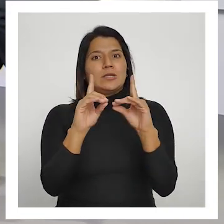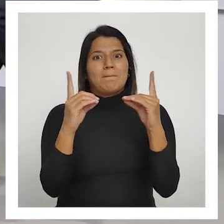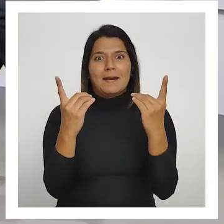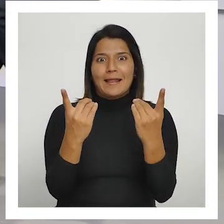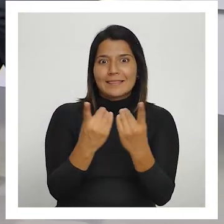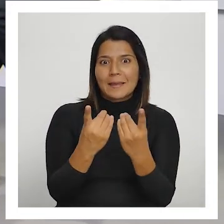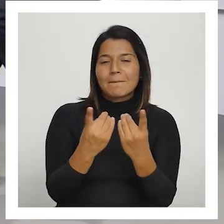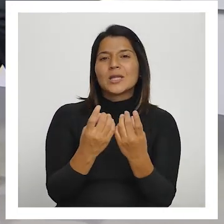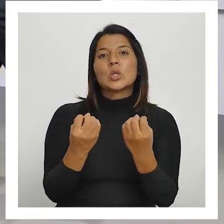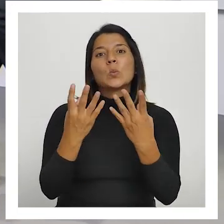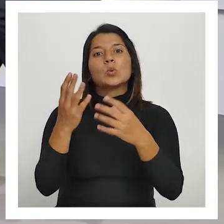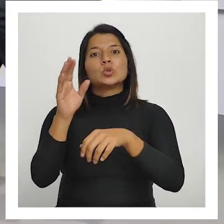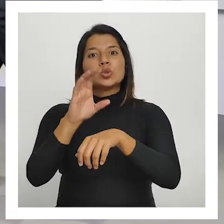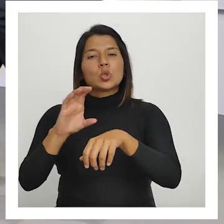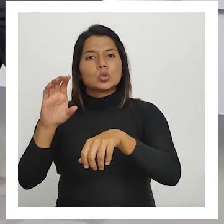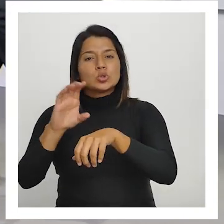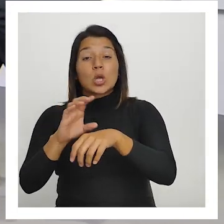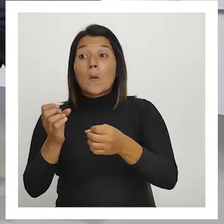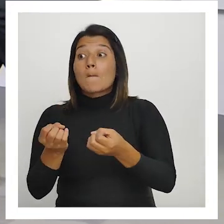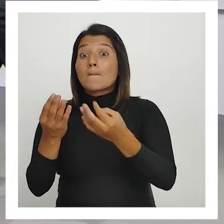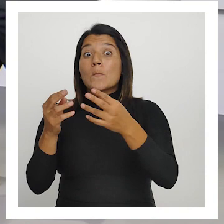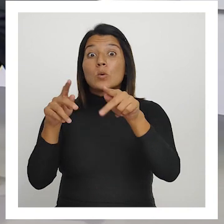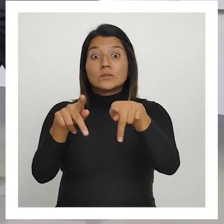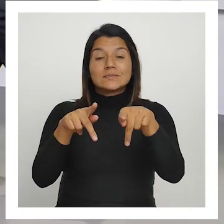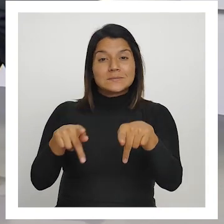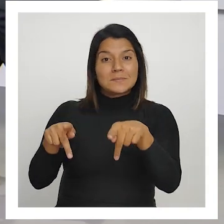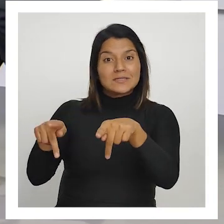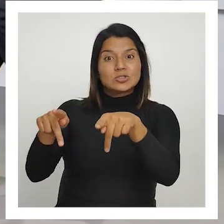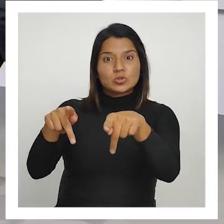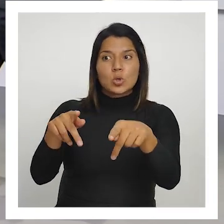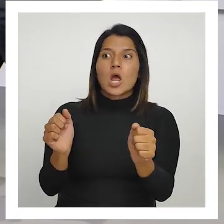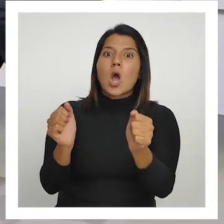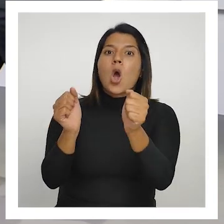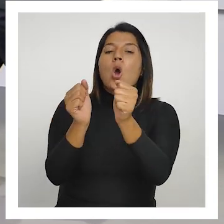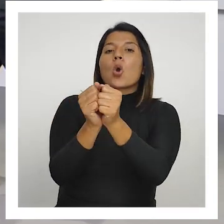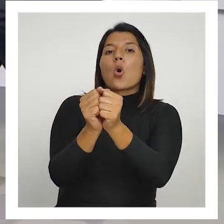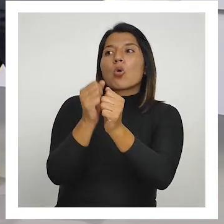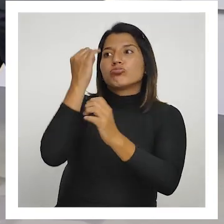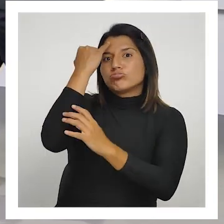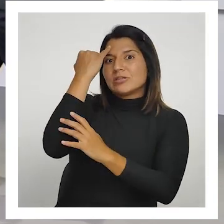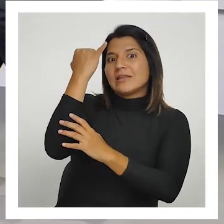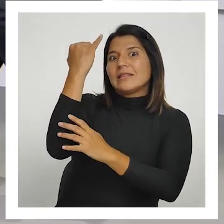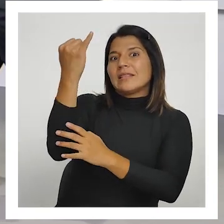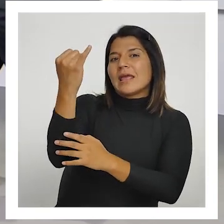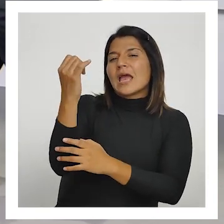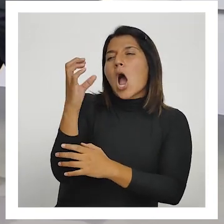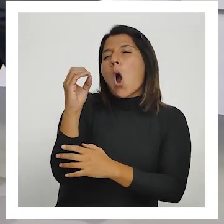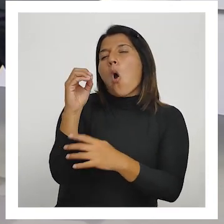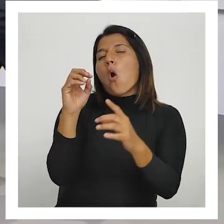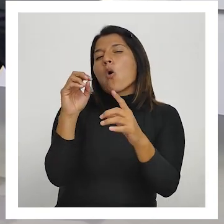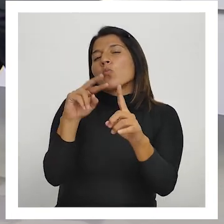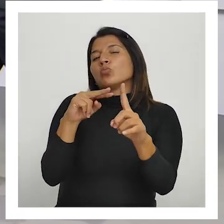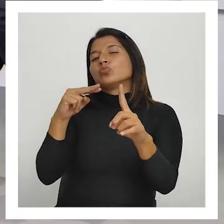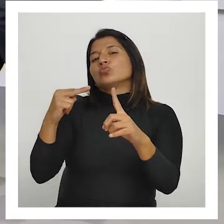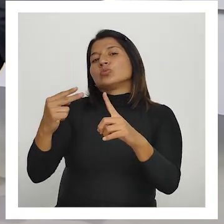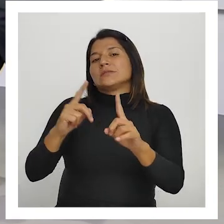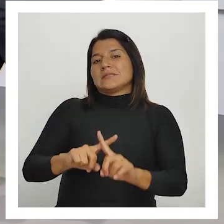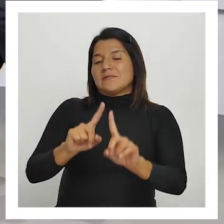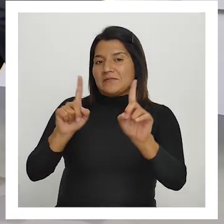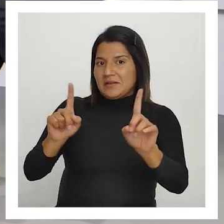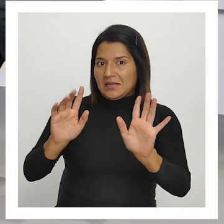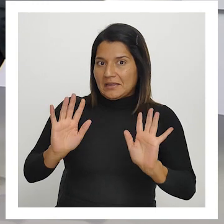muchas personas con, pues evidentemente, ideales o conceptos distintos de cómo debería